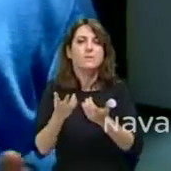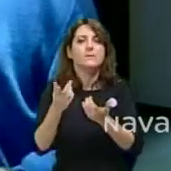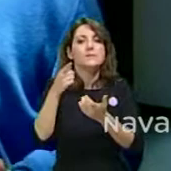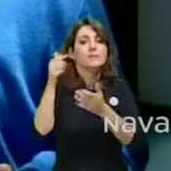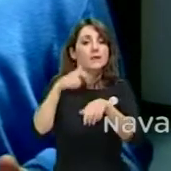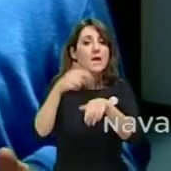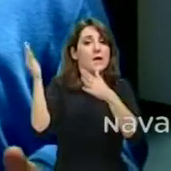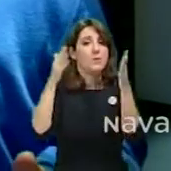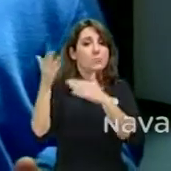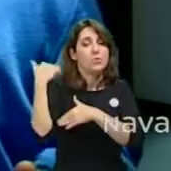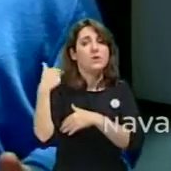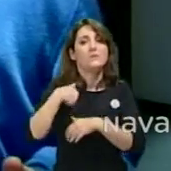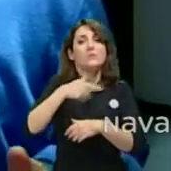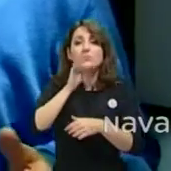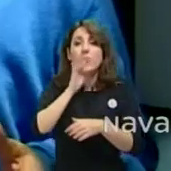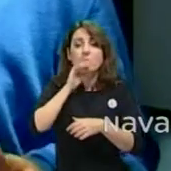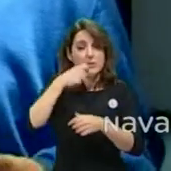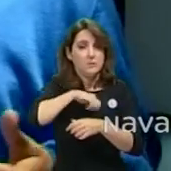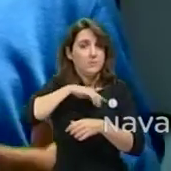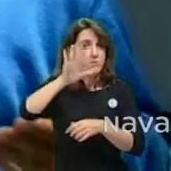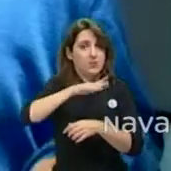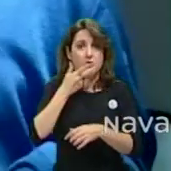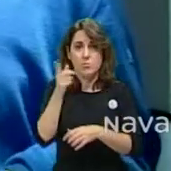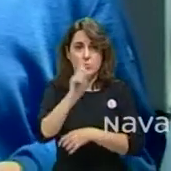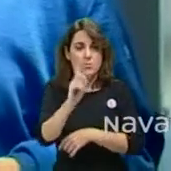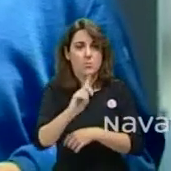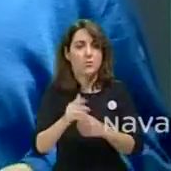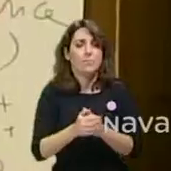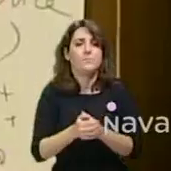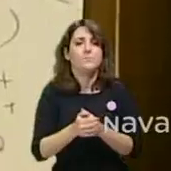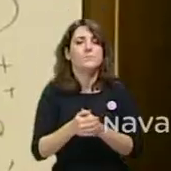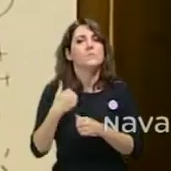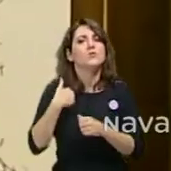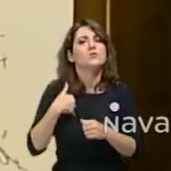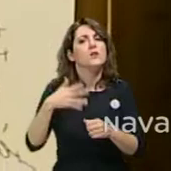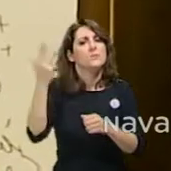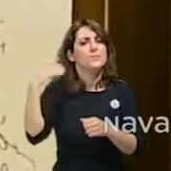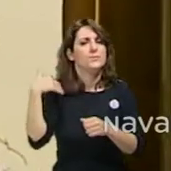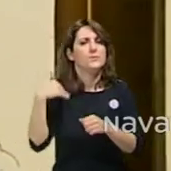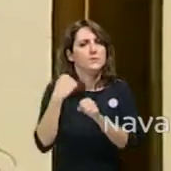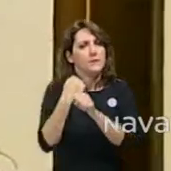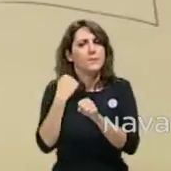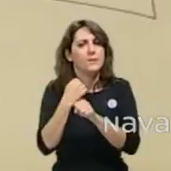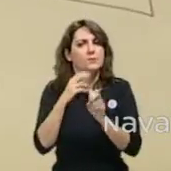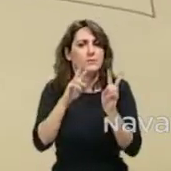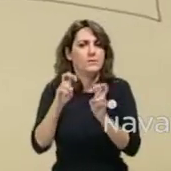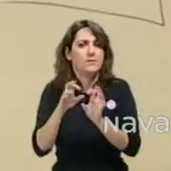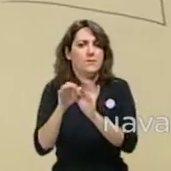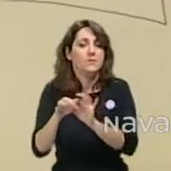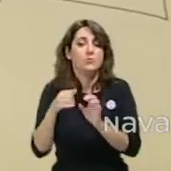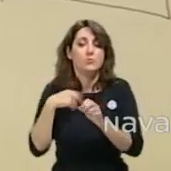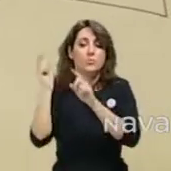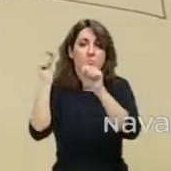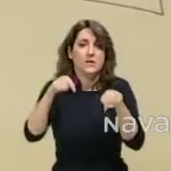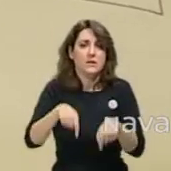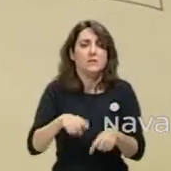no se conocía todavía en España, pero que yo ya venía trabajando hacía unos años. Y al venir aquí en España y hacerlo